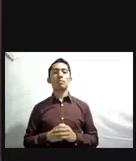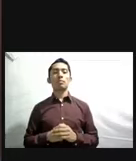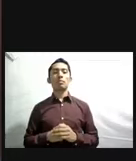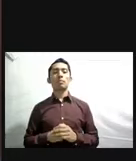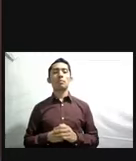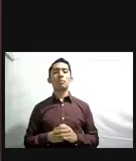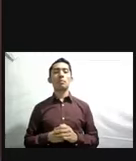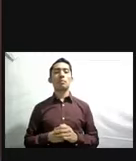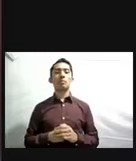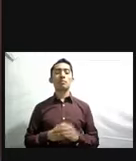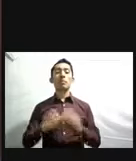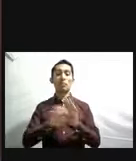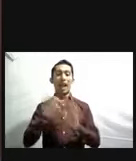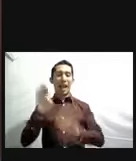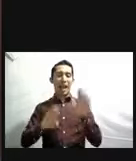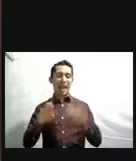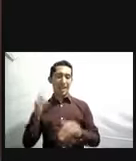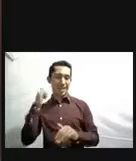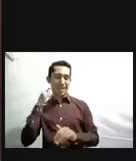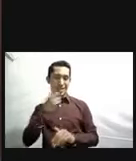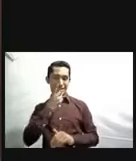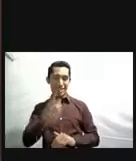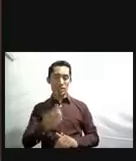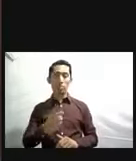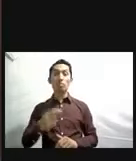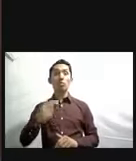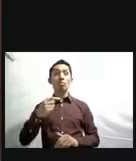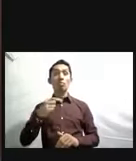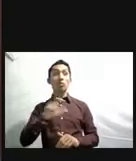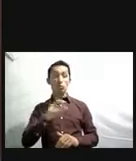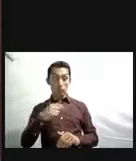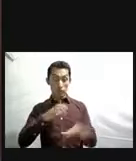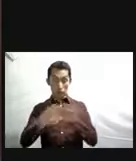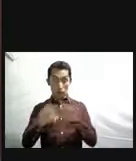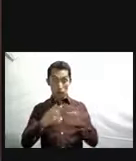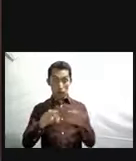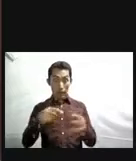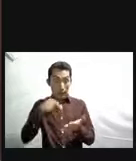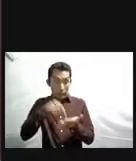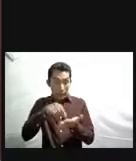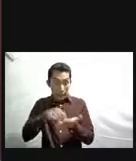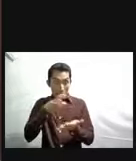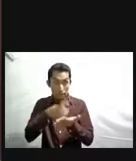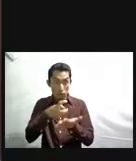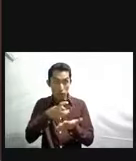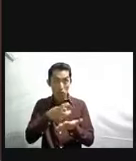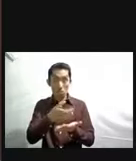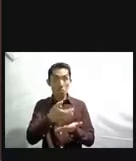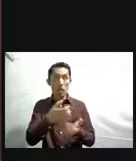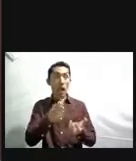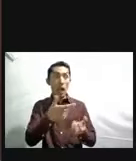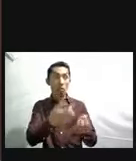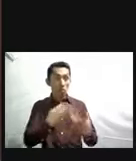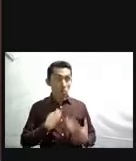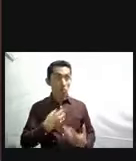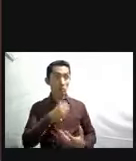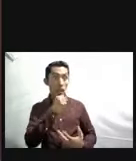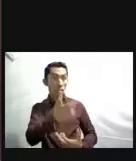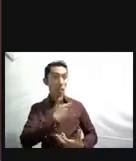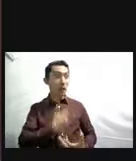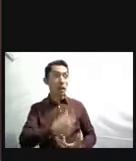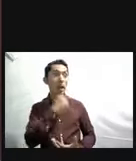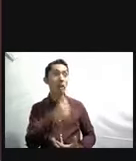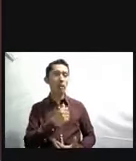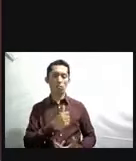sin obtener algo. O sea, yo no voy a hacer este trabajo si no obtengo algo a cambio. Y en ese momento me surgió